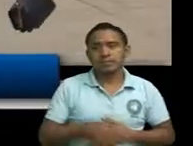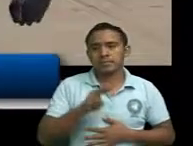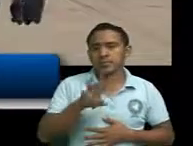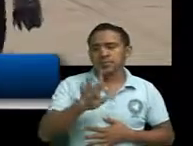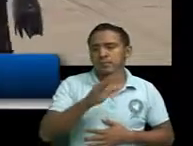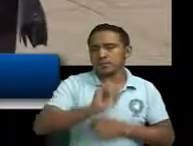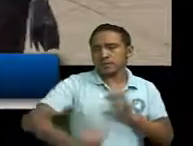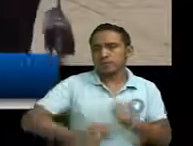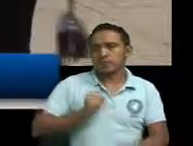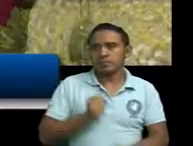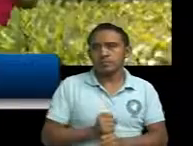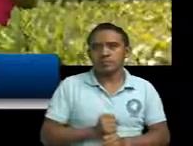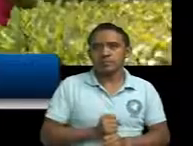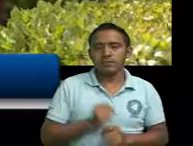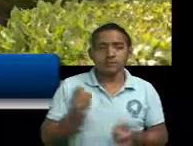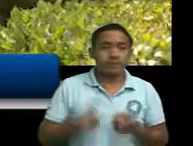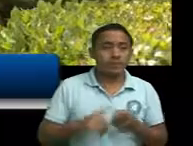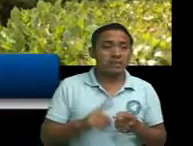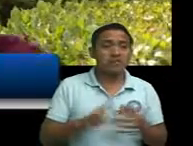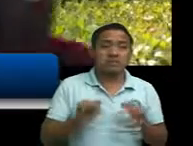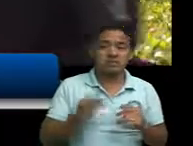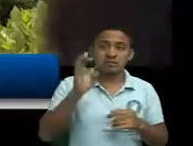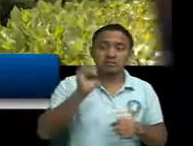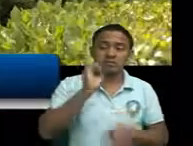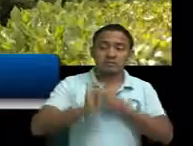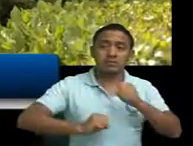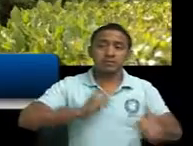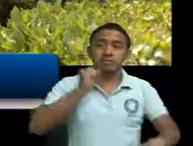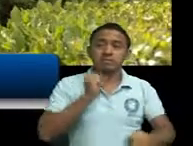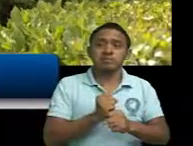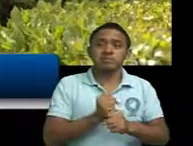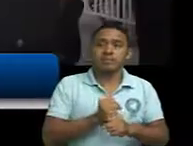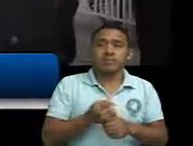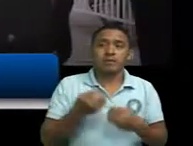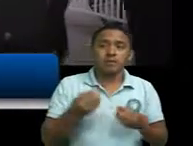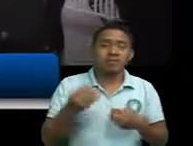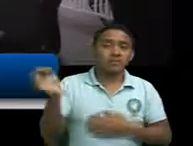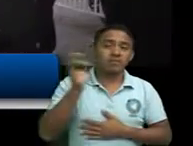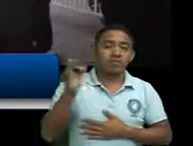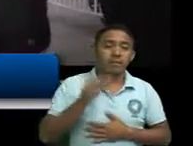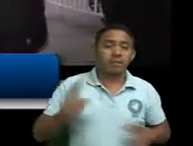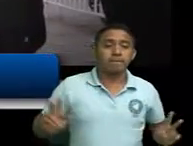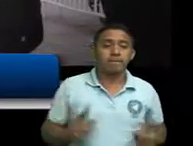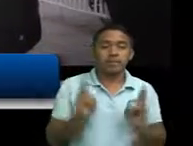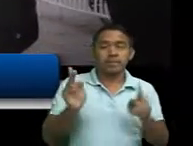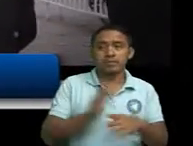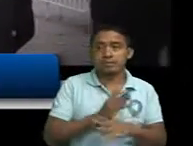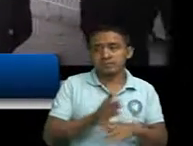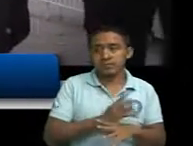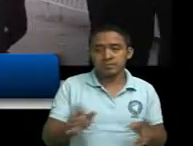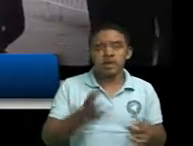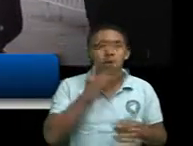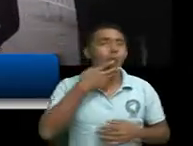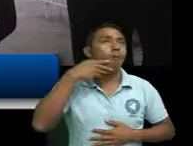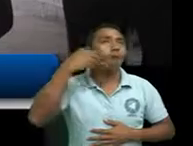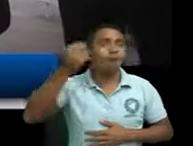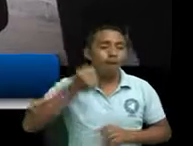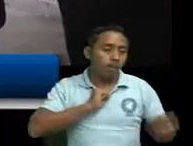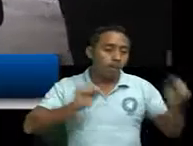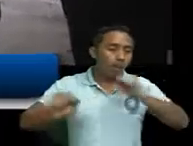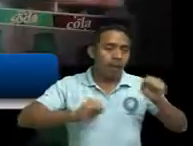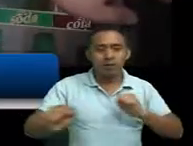35 años, después de los 30 años ya es una persona que su estilo de vida cambia. Ya no es un joven, ya no